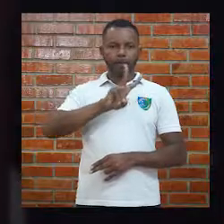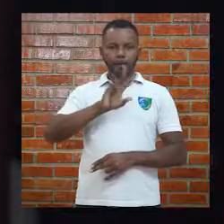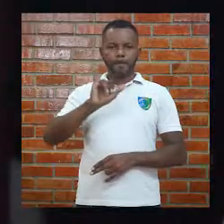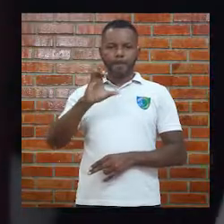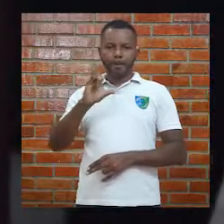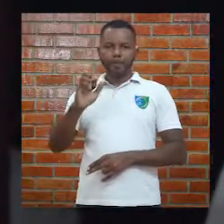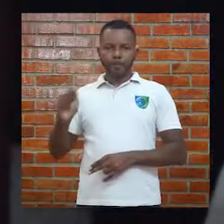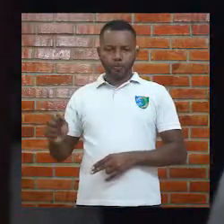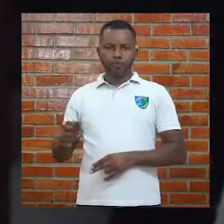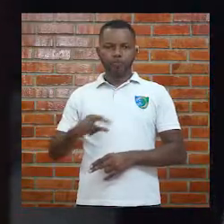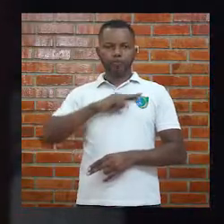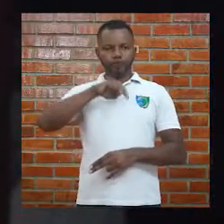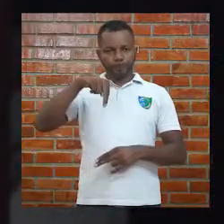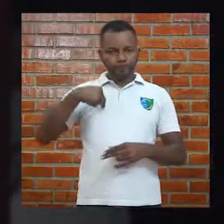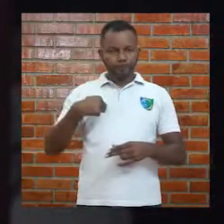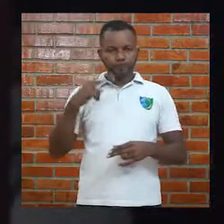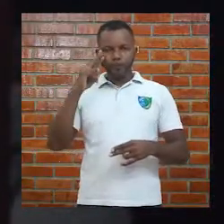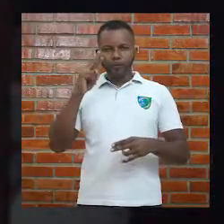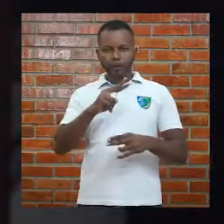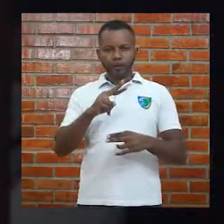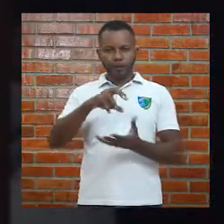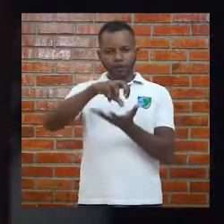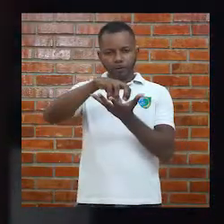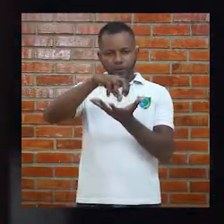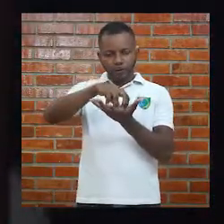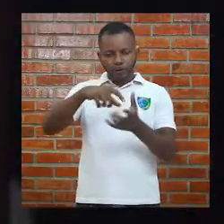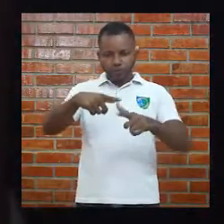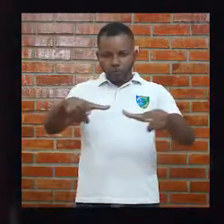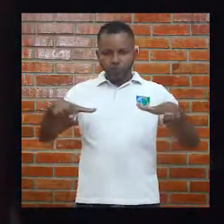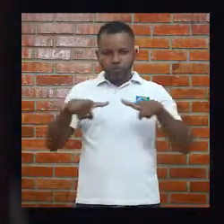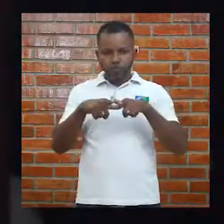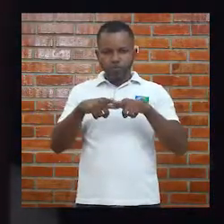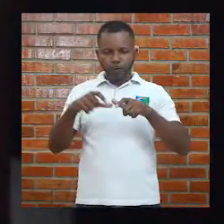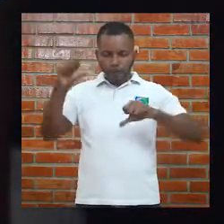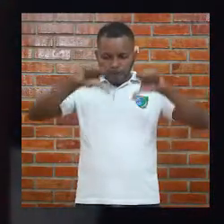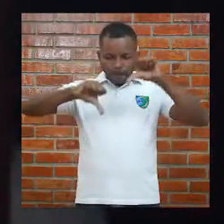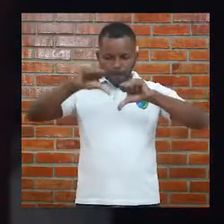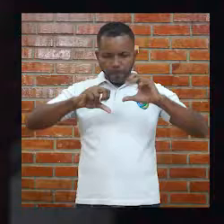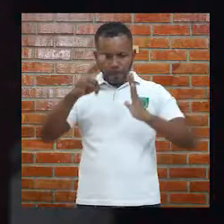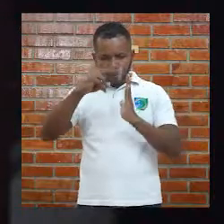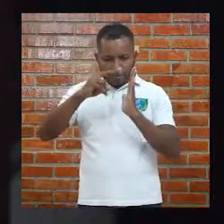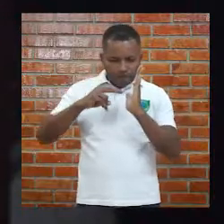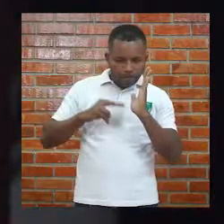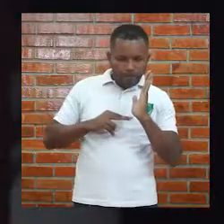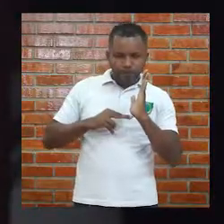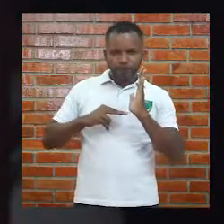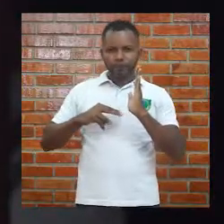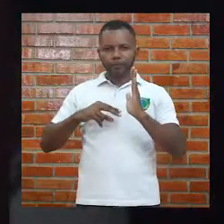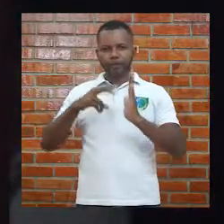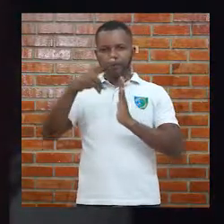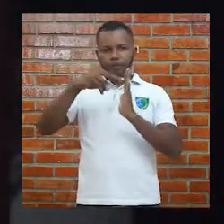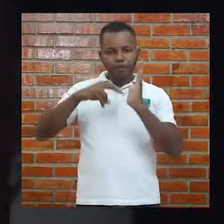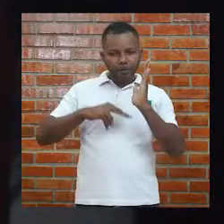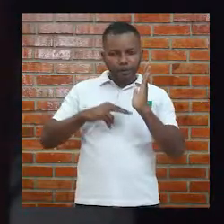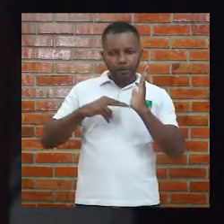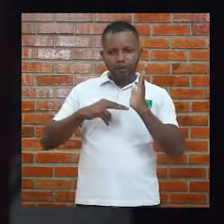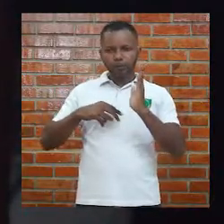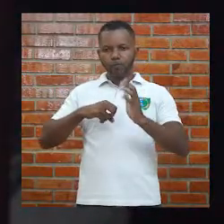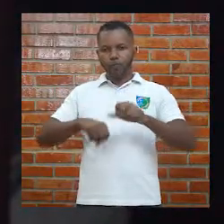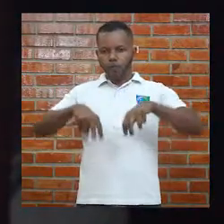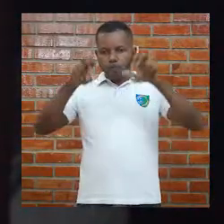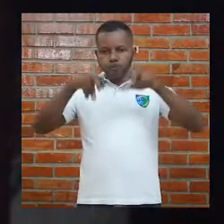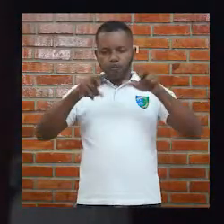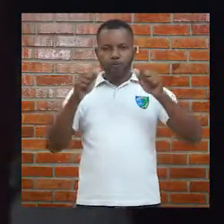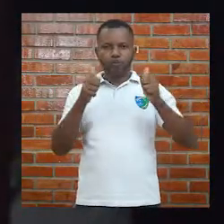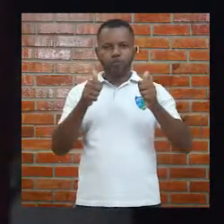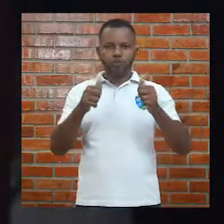Para nosotros, la creación de estos centros regionales de investigación e innovación es supremamente importante porque no